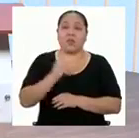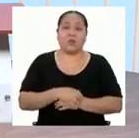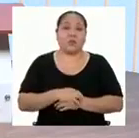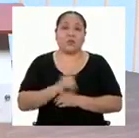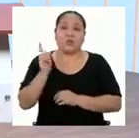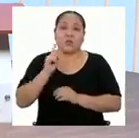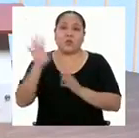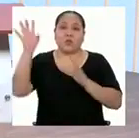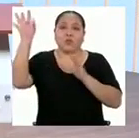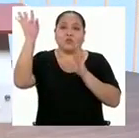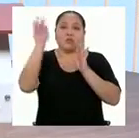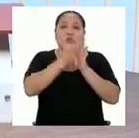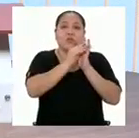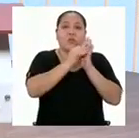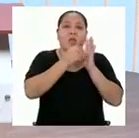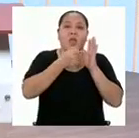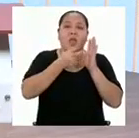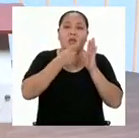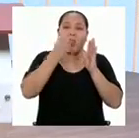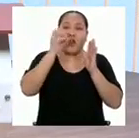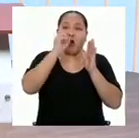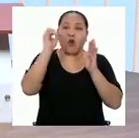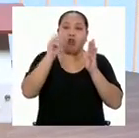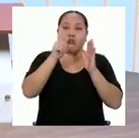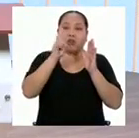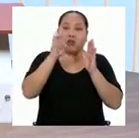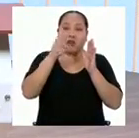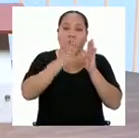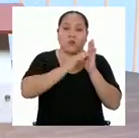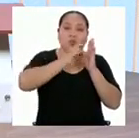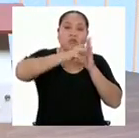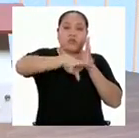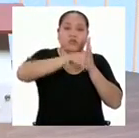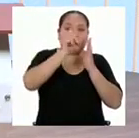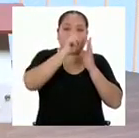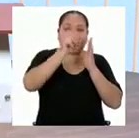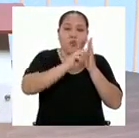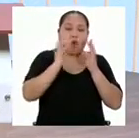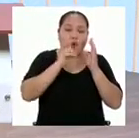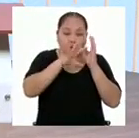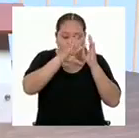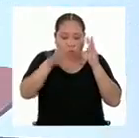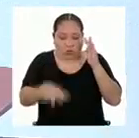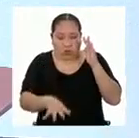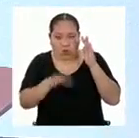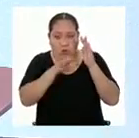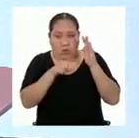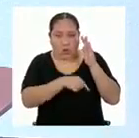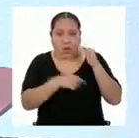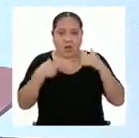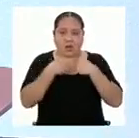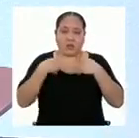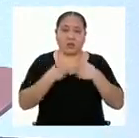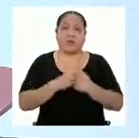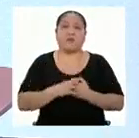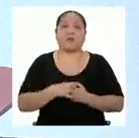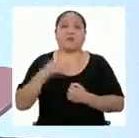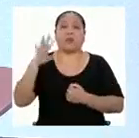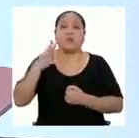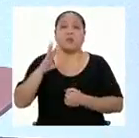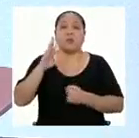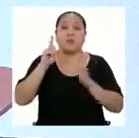que respiramos y el agua que bebemos, o de proporcionar alimento y refugio a los animalitos.